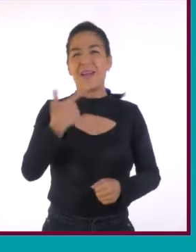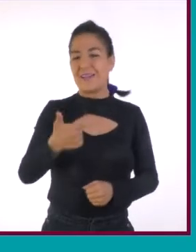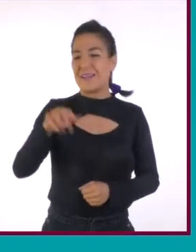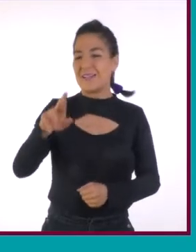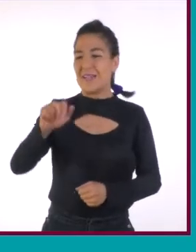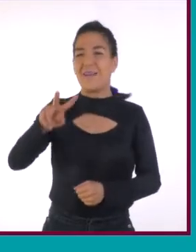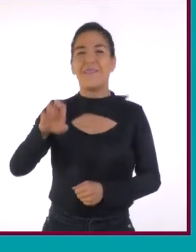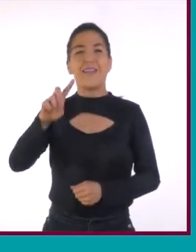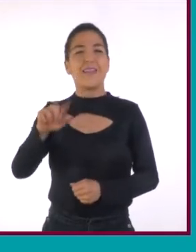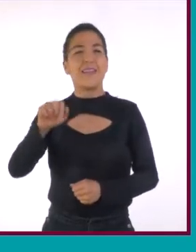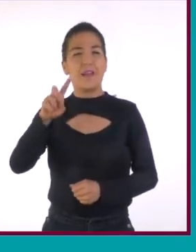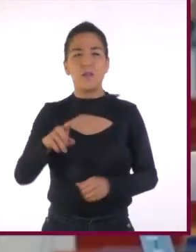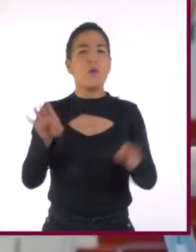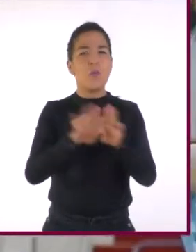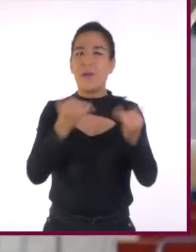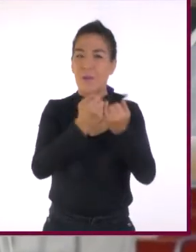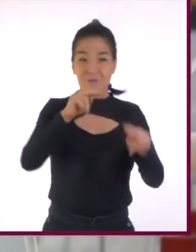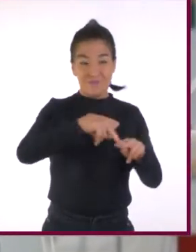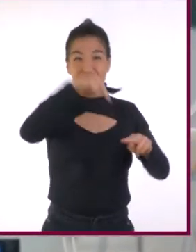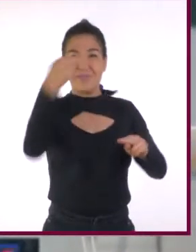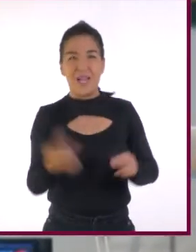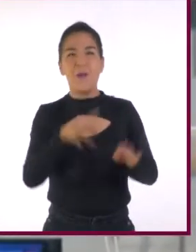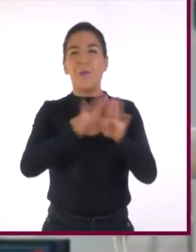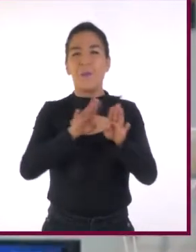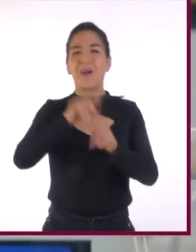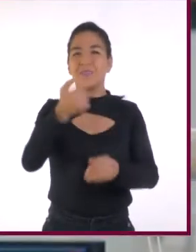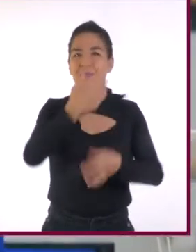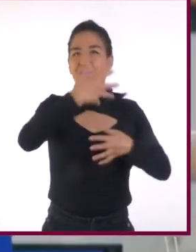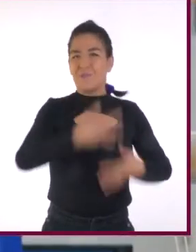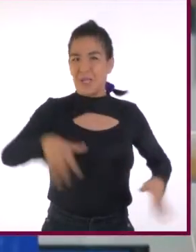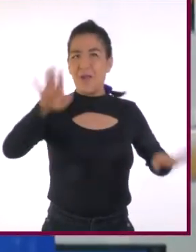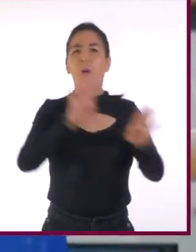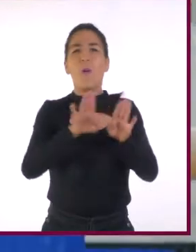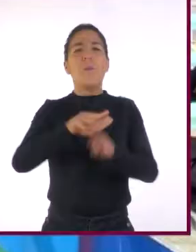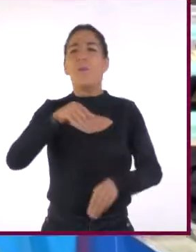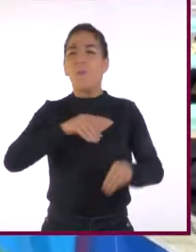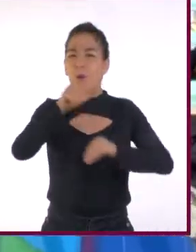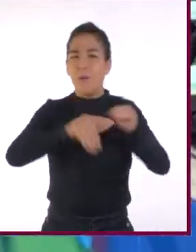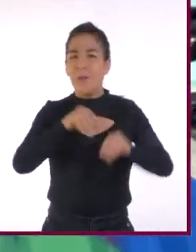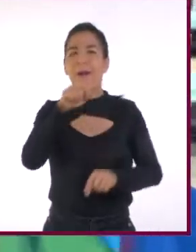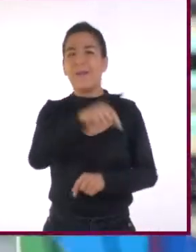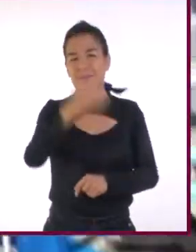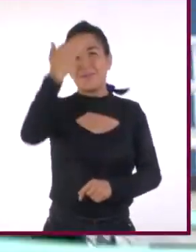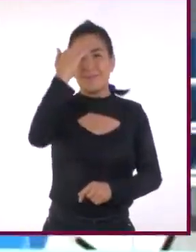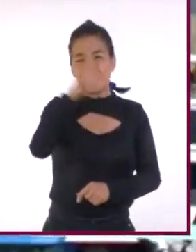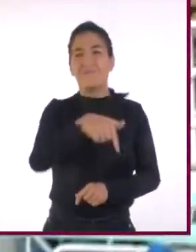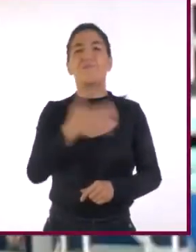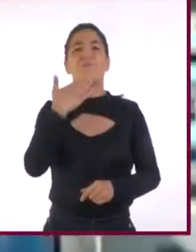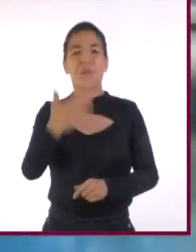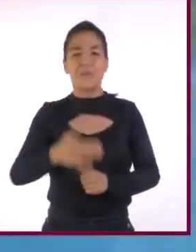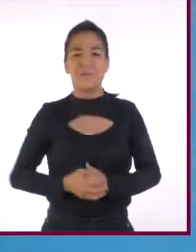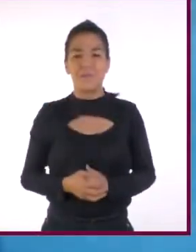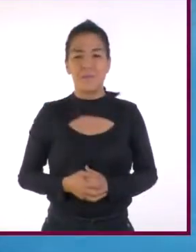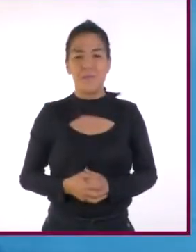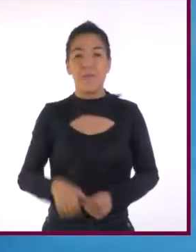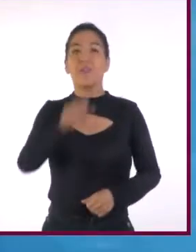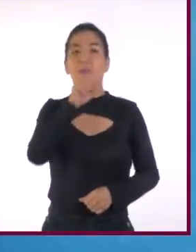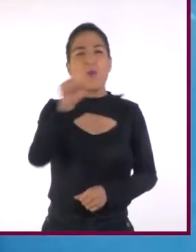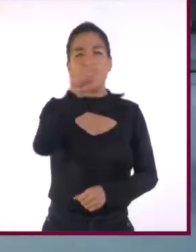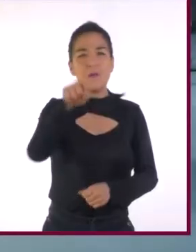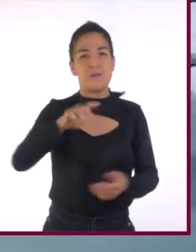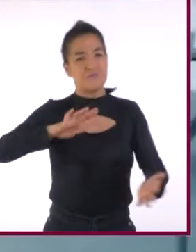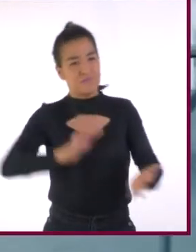Sí, la de la gravedad. Los gimnastas y clavadistas ubican bien su centro de masa y usan este conocimiento a su